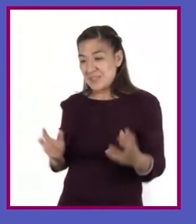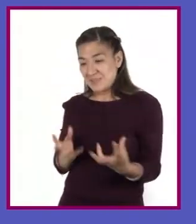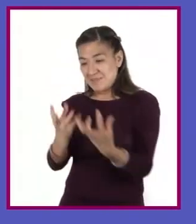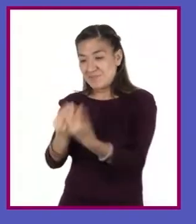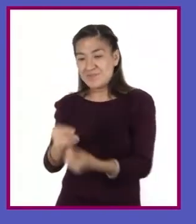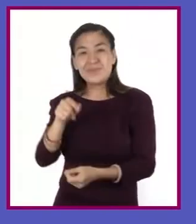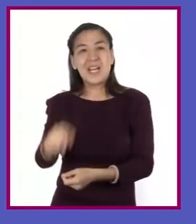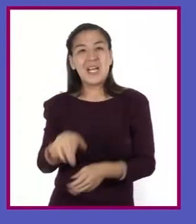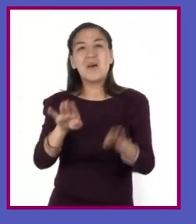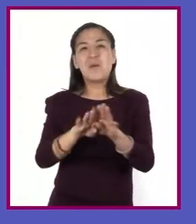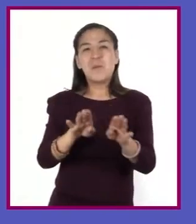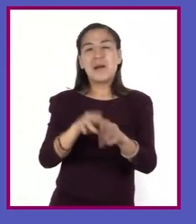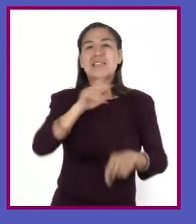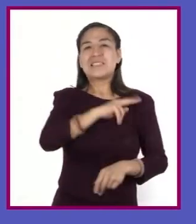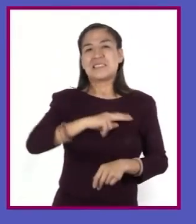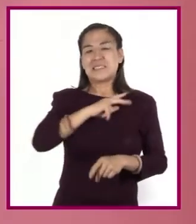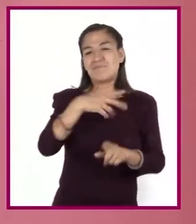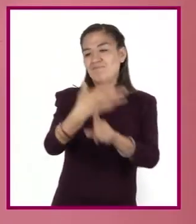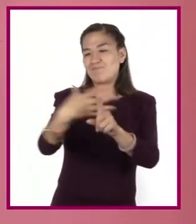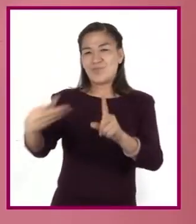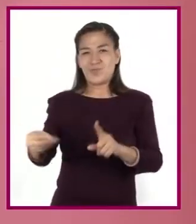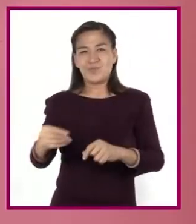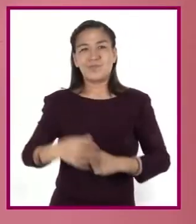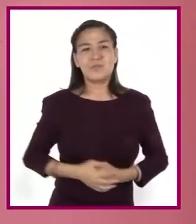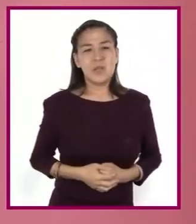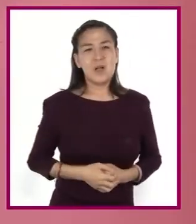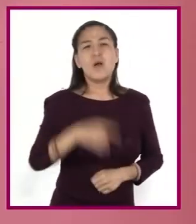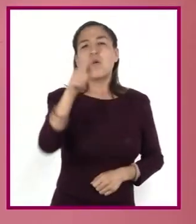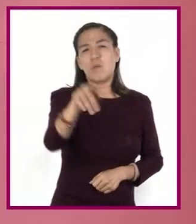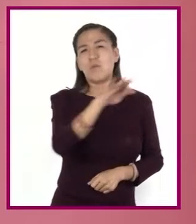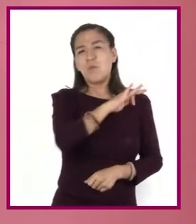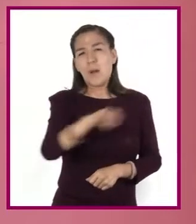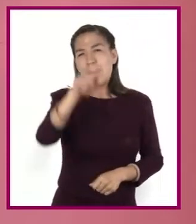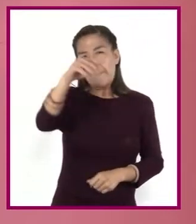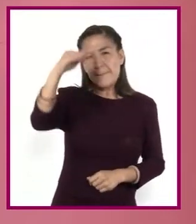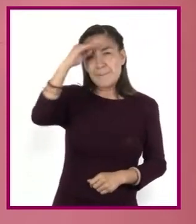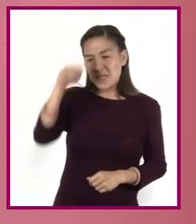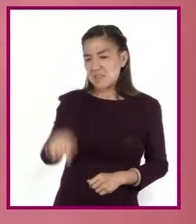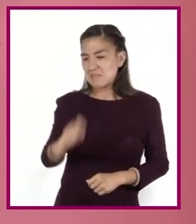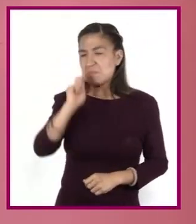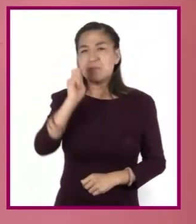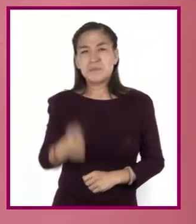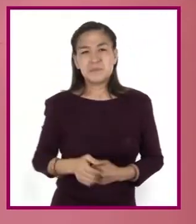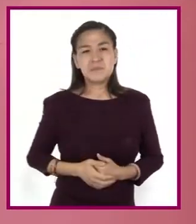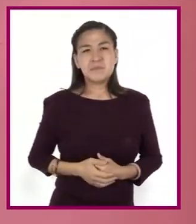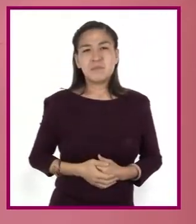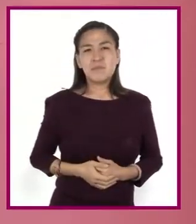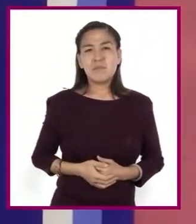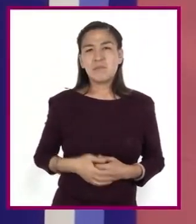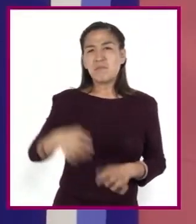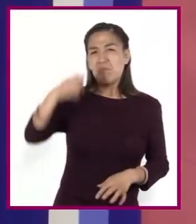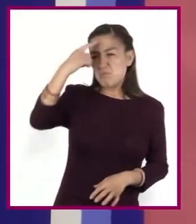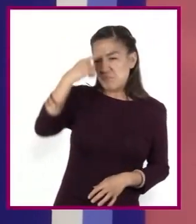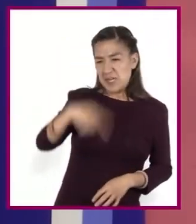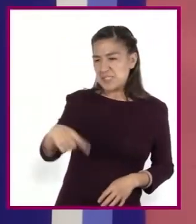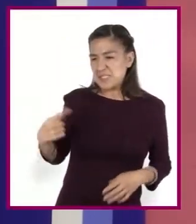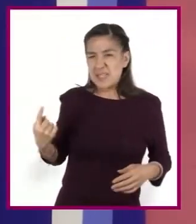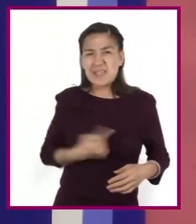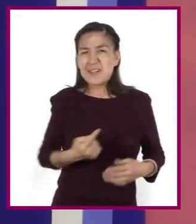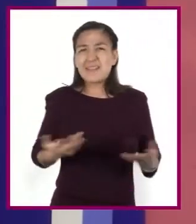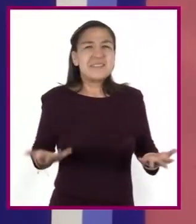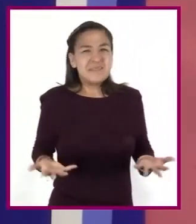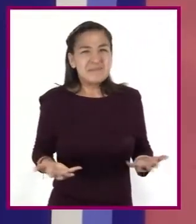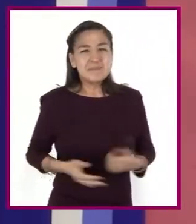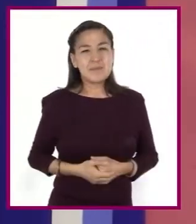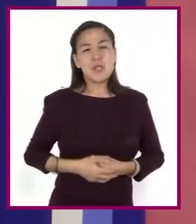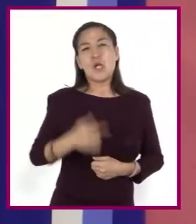sido portador de este virus. ¿Pueden deducir según lo que dice a qué se refiere? Yo